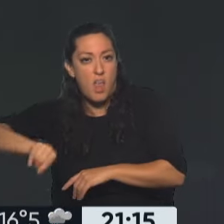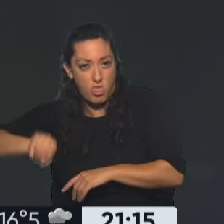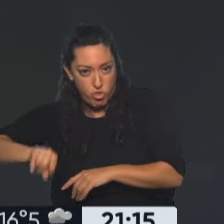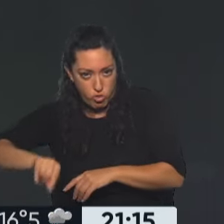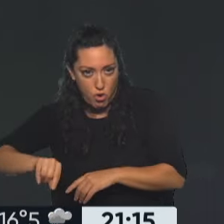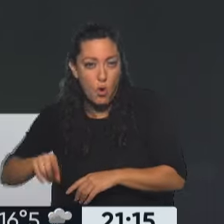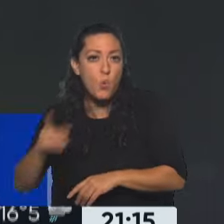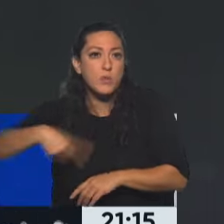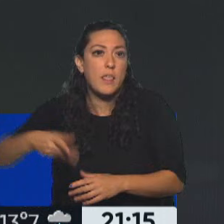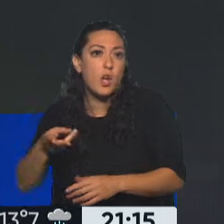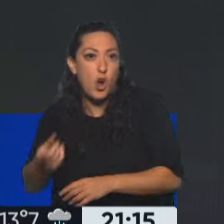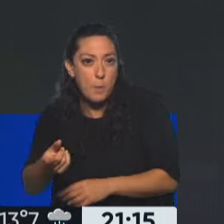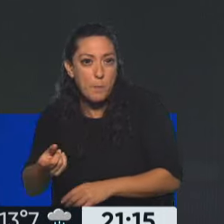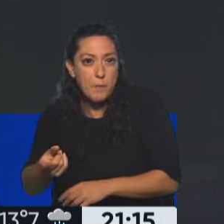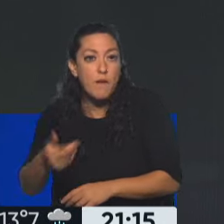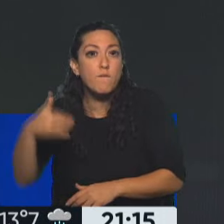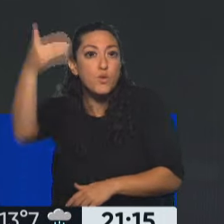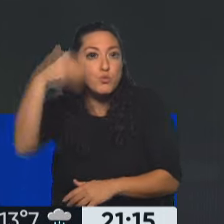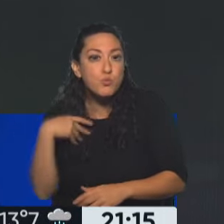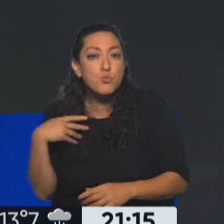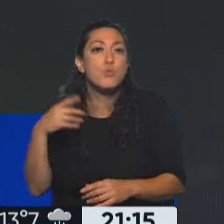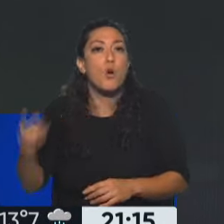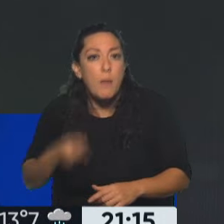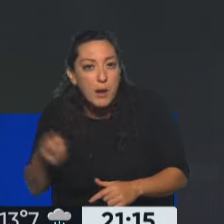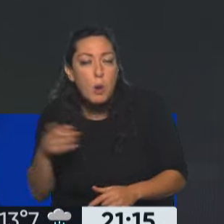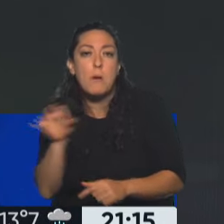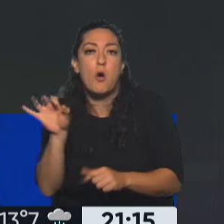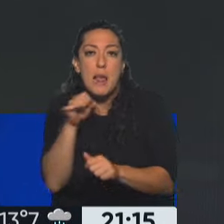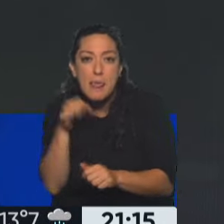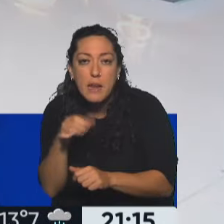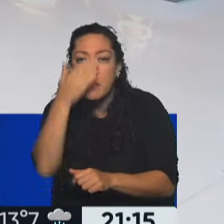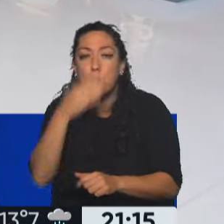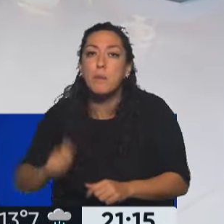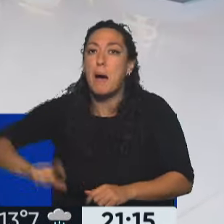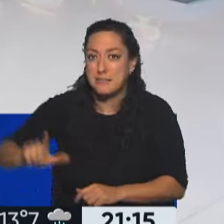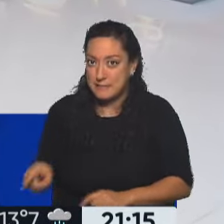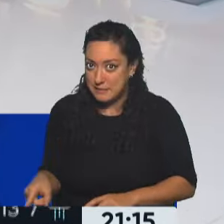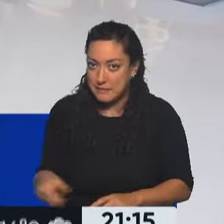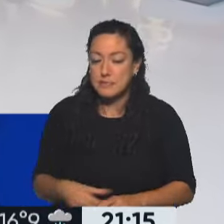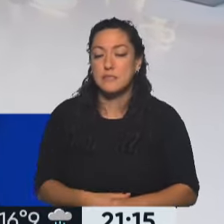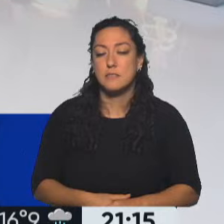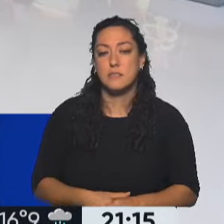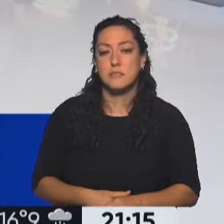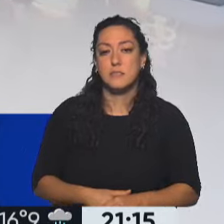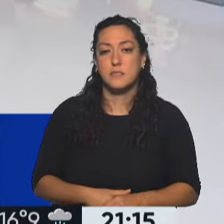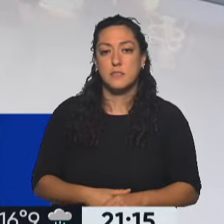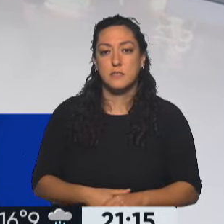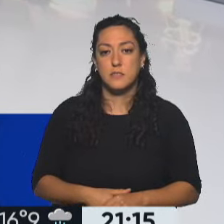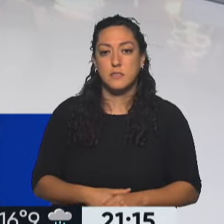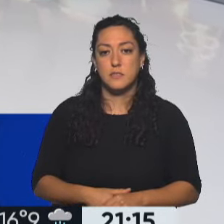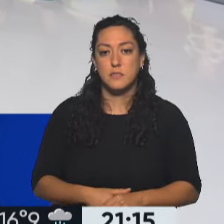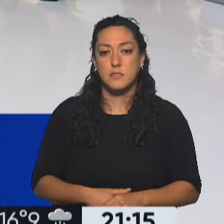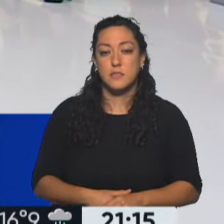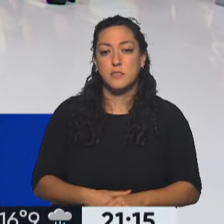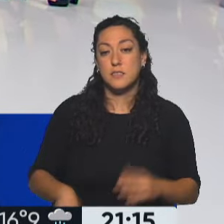tiendas a comprar. Pero después cuando vayas a consumir y te llegue la boleta, el precio va a ser más caro. Bien, un buen dato. Y por último,